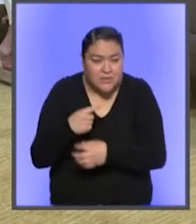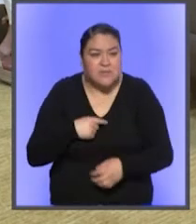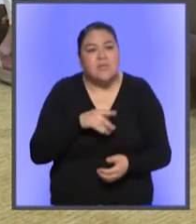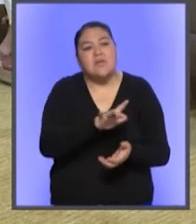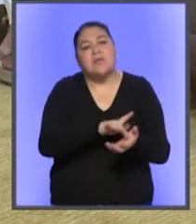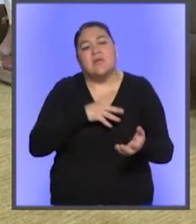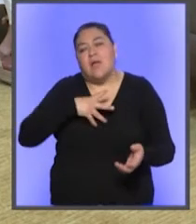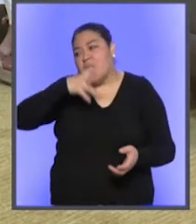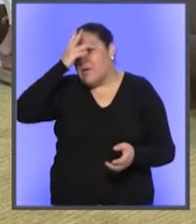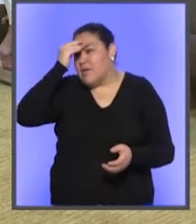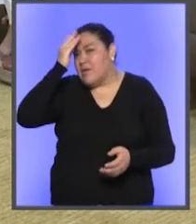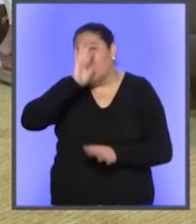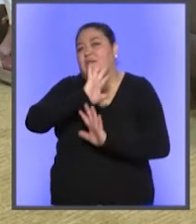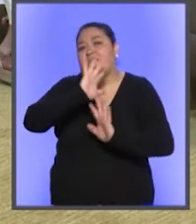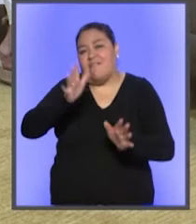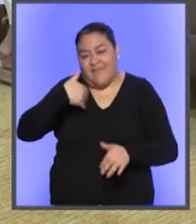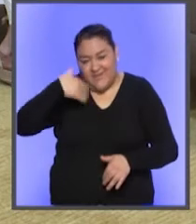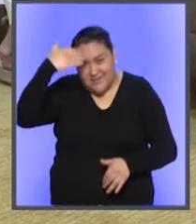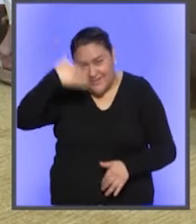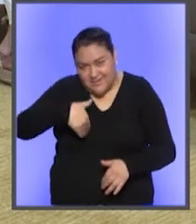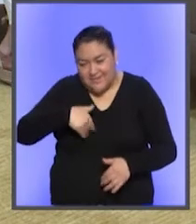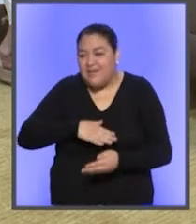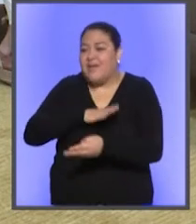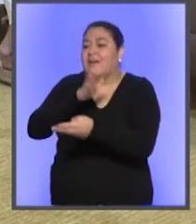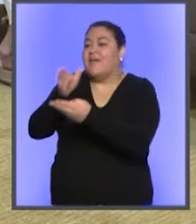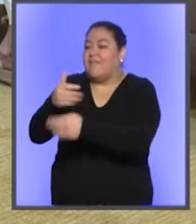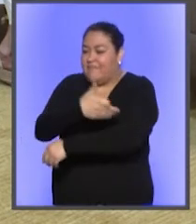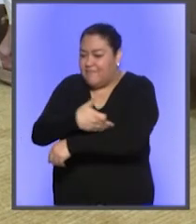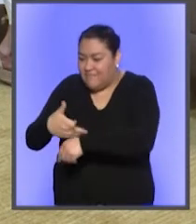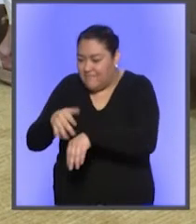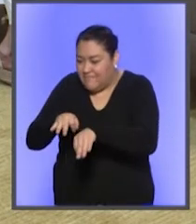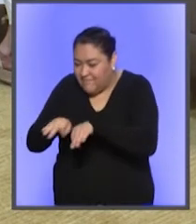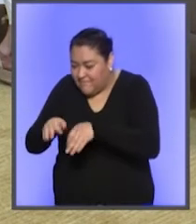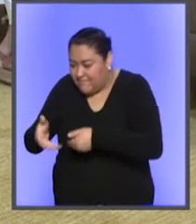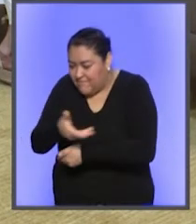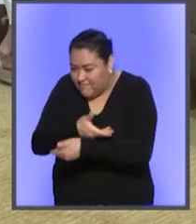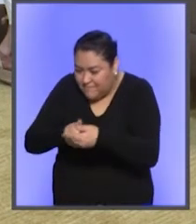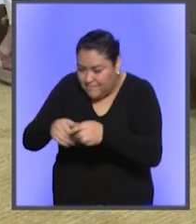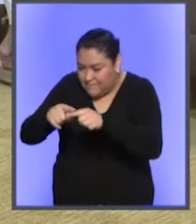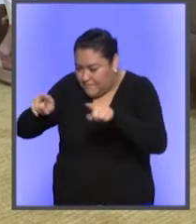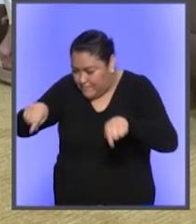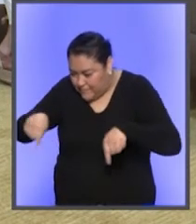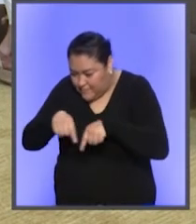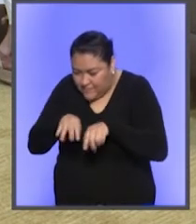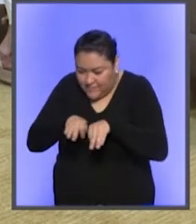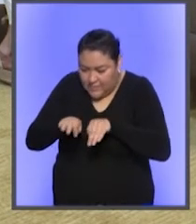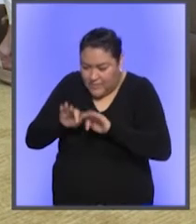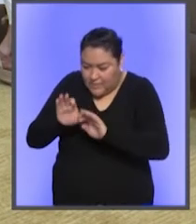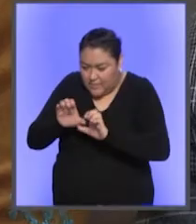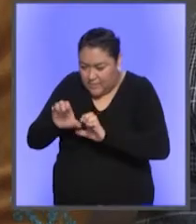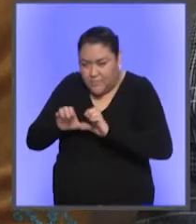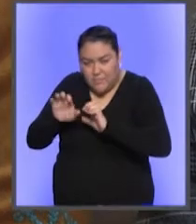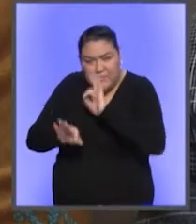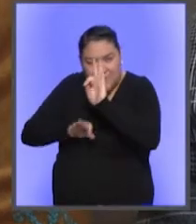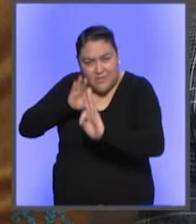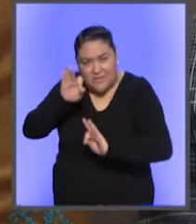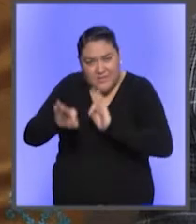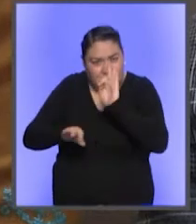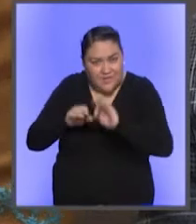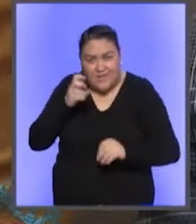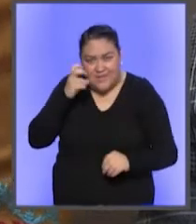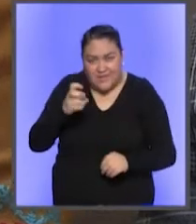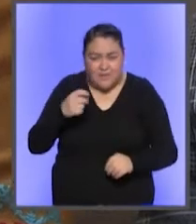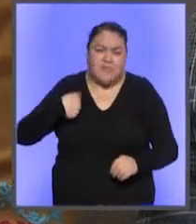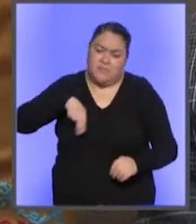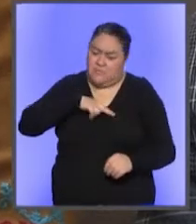ya con un conocimiento donde van a seguir trabajando por sus familias por sus territorios y por todo ese trabajo